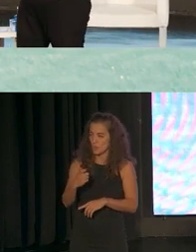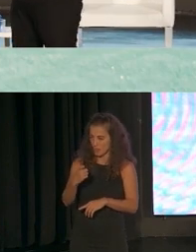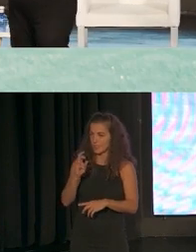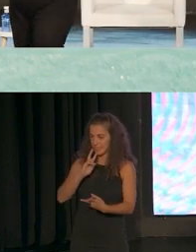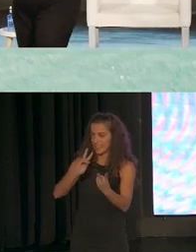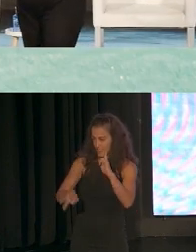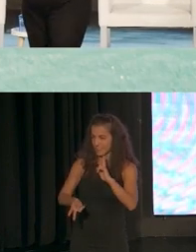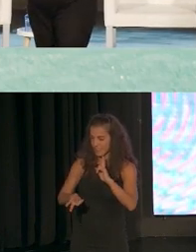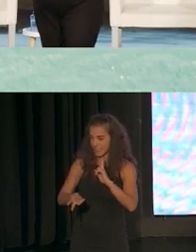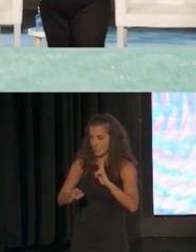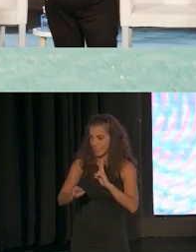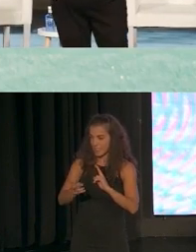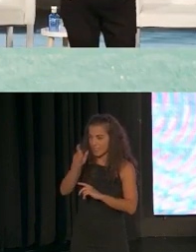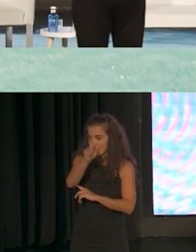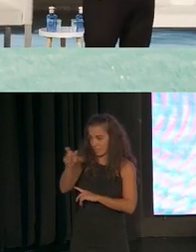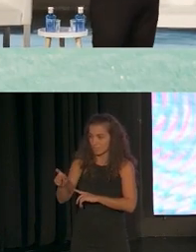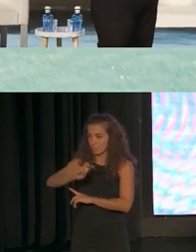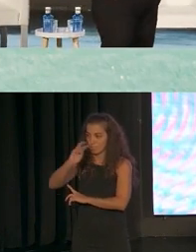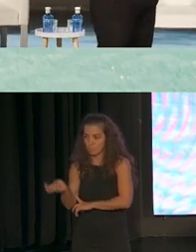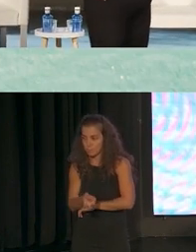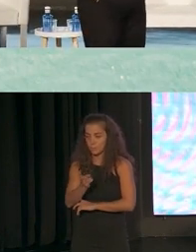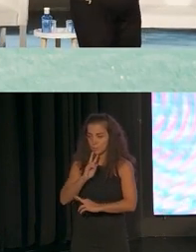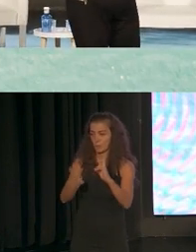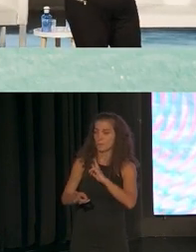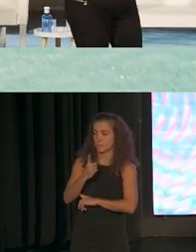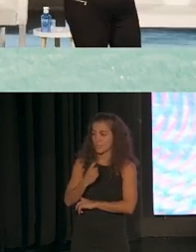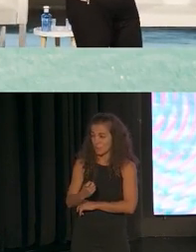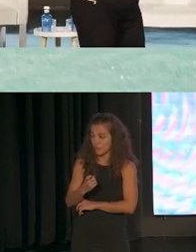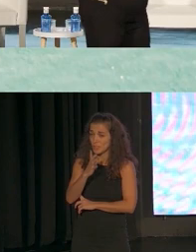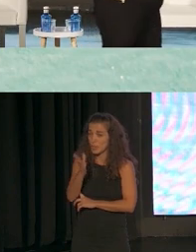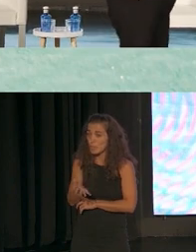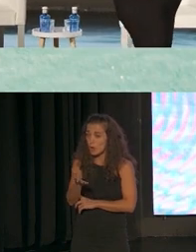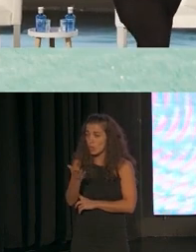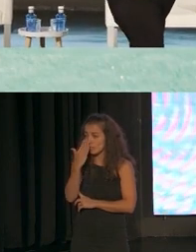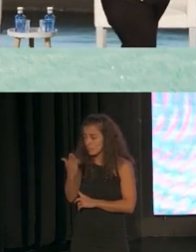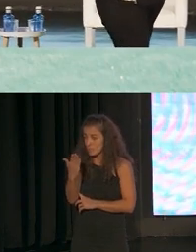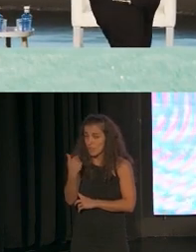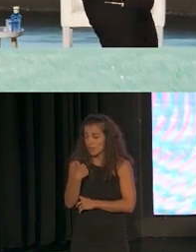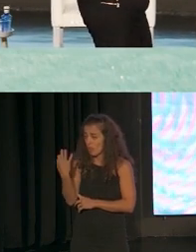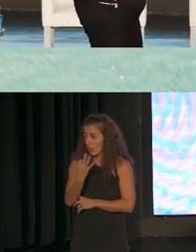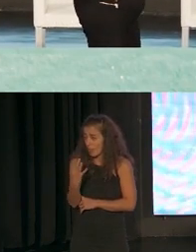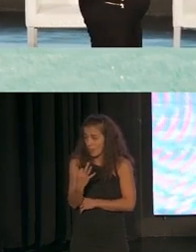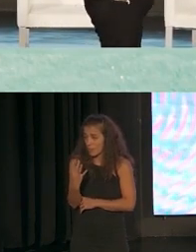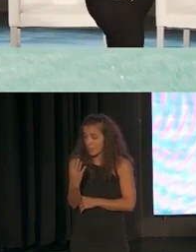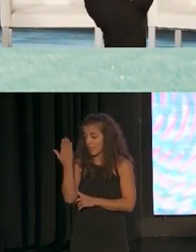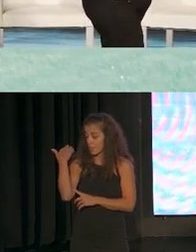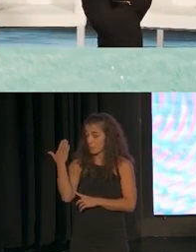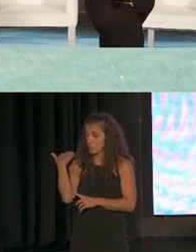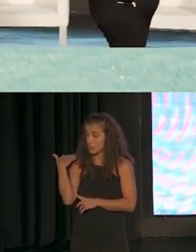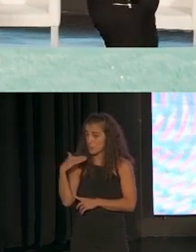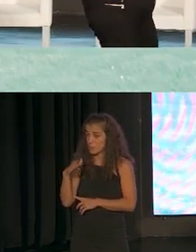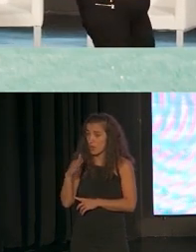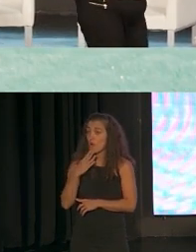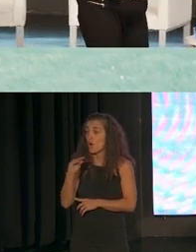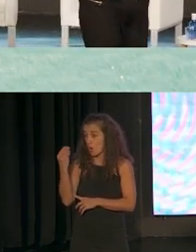con la diversidad y por qué es eso pues os tengo que confesar que cuando yo era yo era bastante